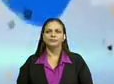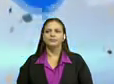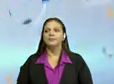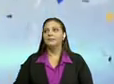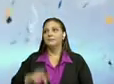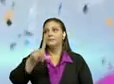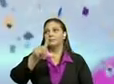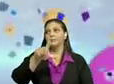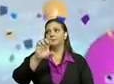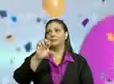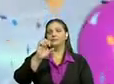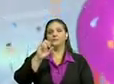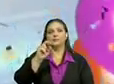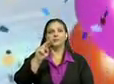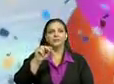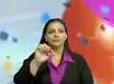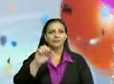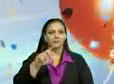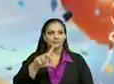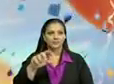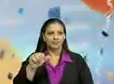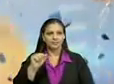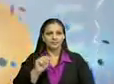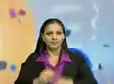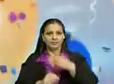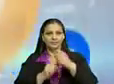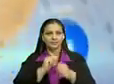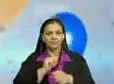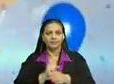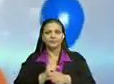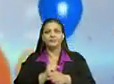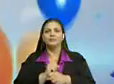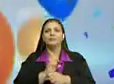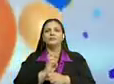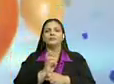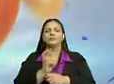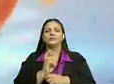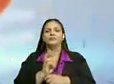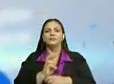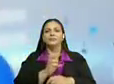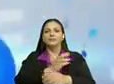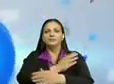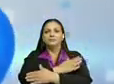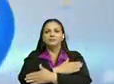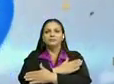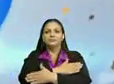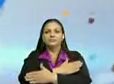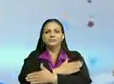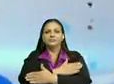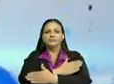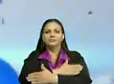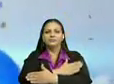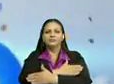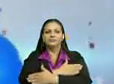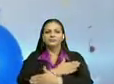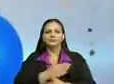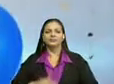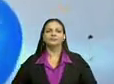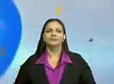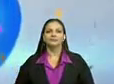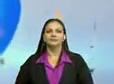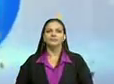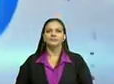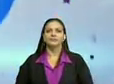Leonela Jarama, 23 años, qué guapa, Leonela. Felicidades, Leonela, linda la niña.